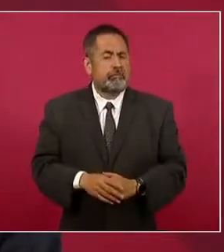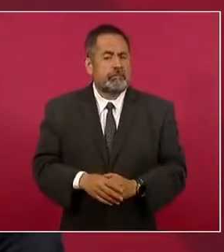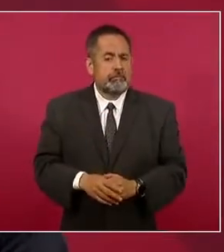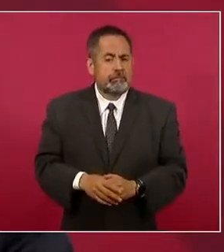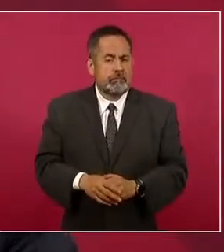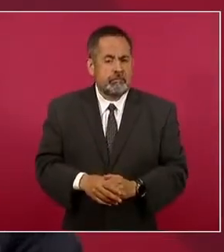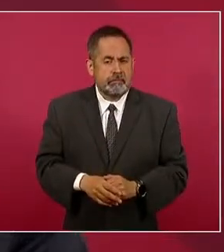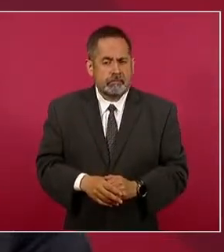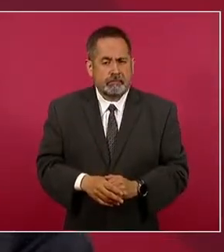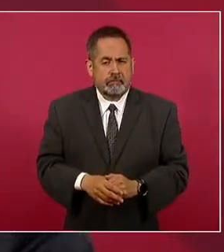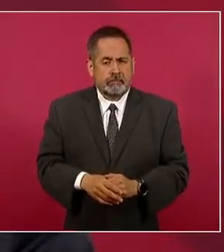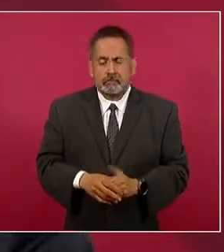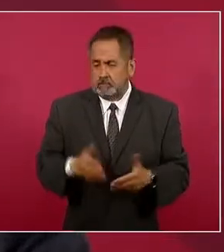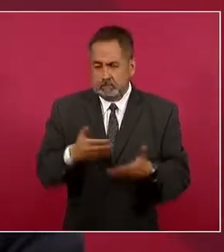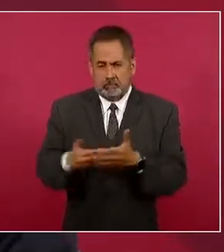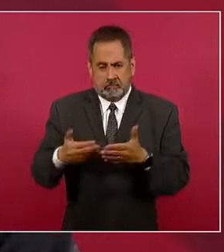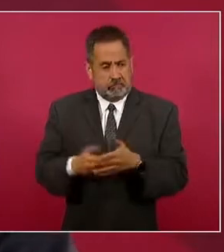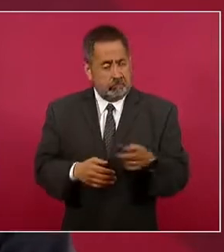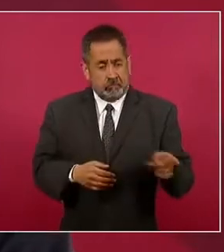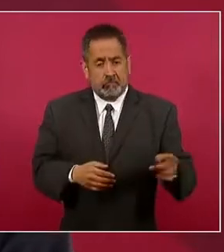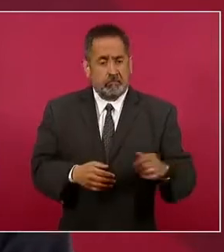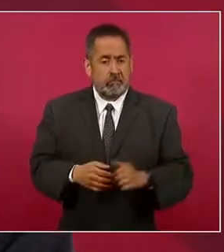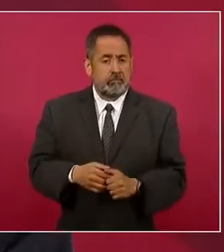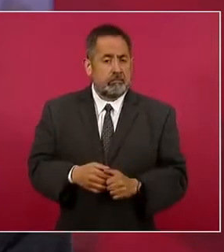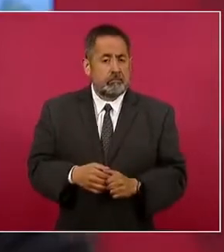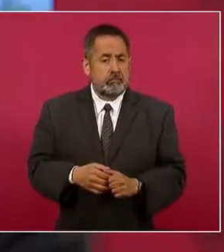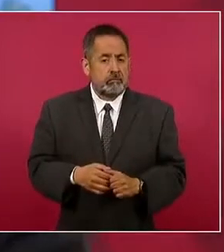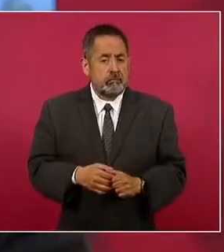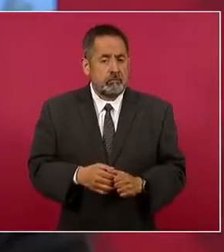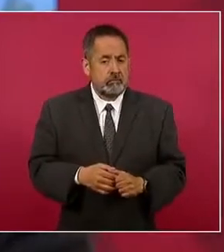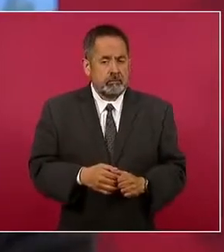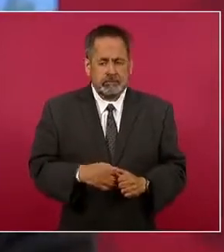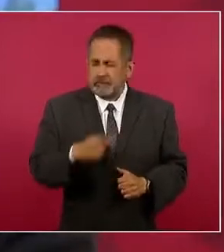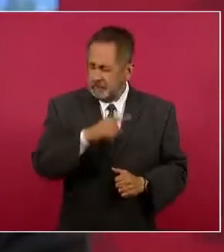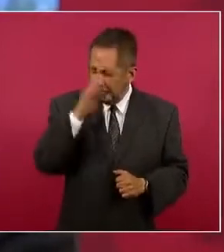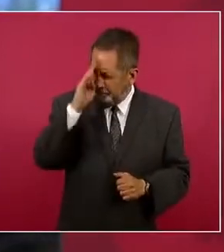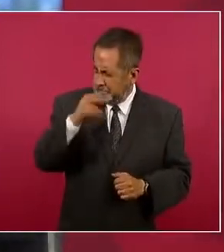Y ahora que un señor